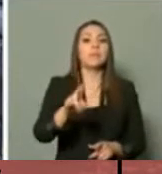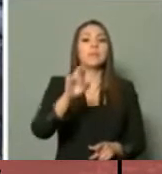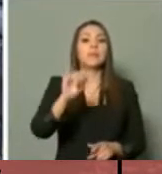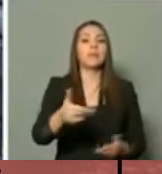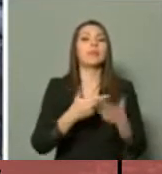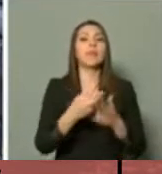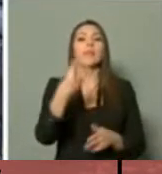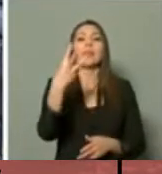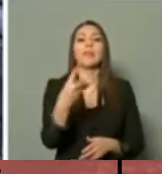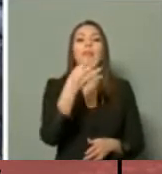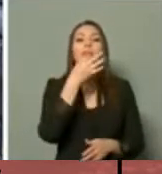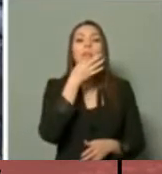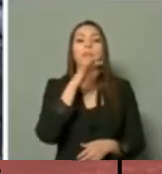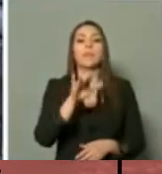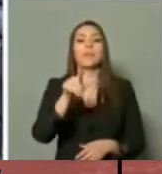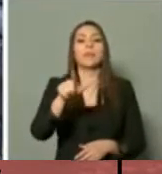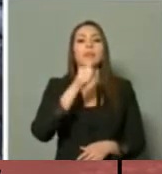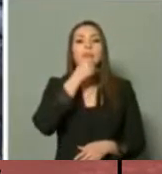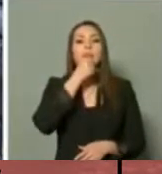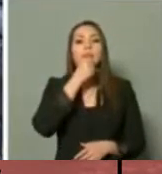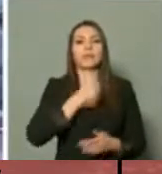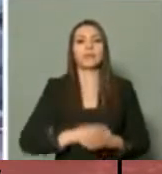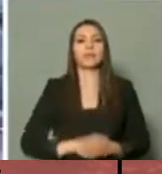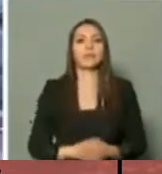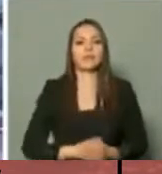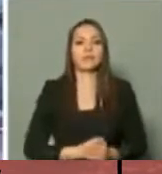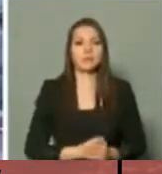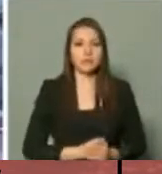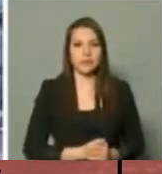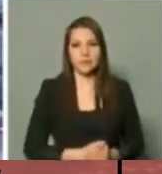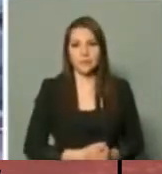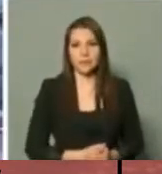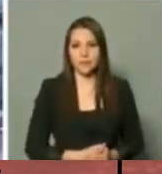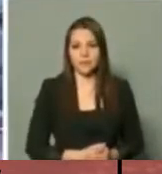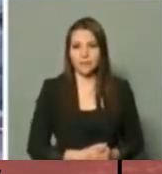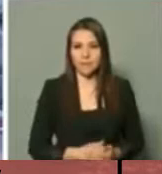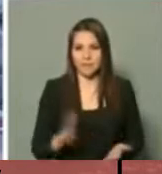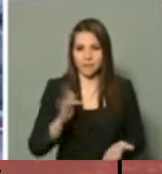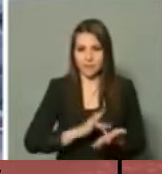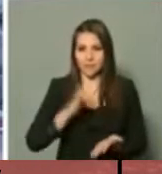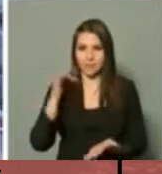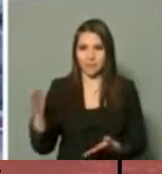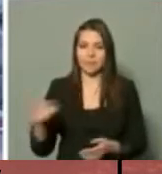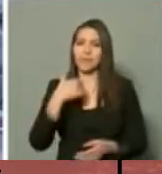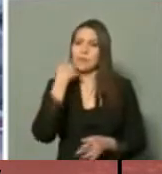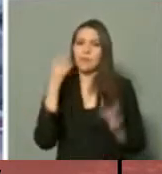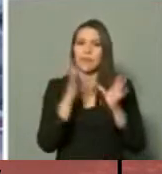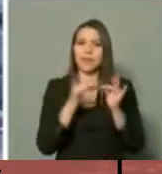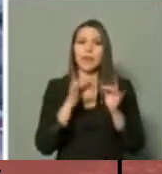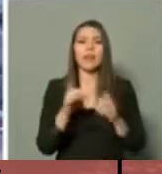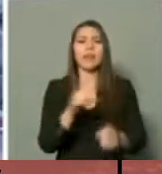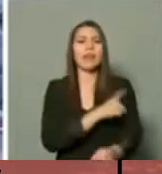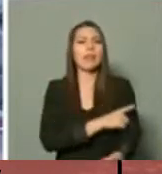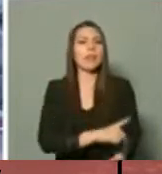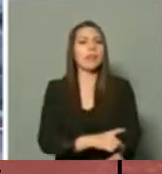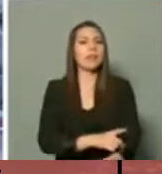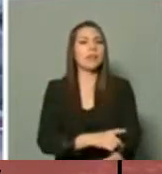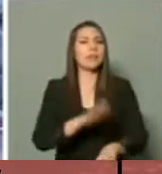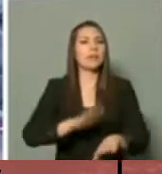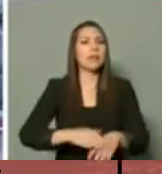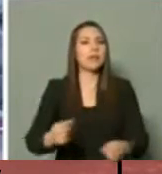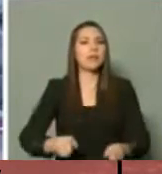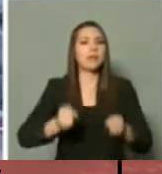tiene 3 minutos con 57 segundos. Adelante. Le agradezco. Quisiera comentar un dato. Las demarcaciones más seguras y